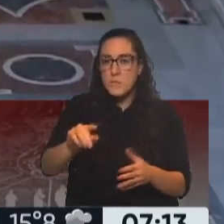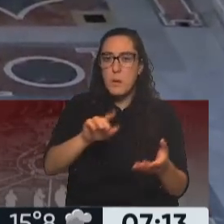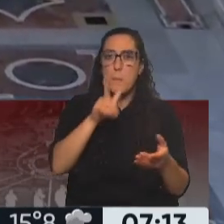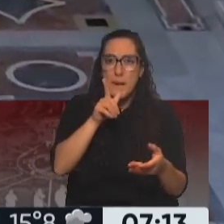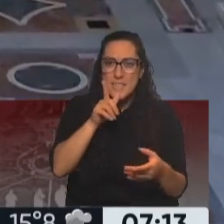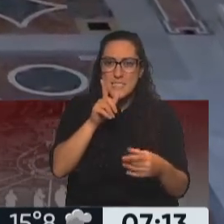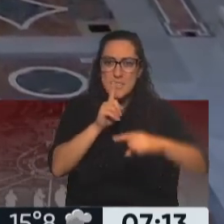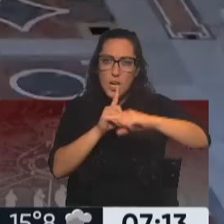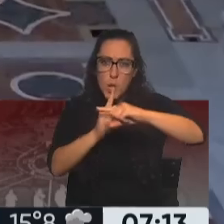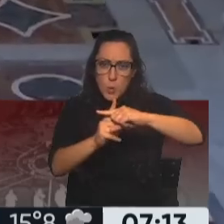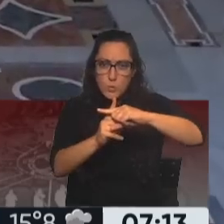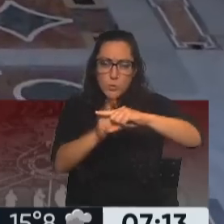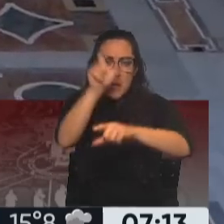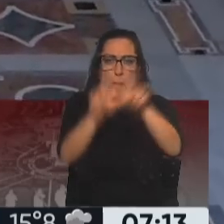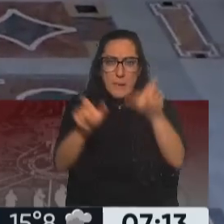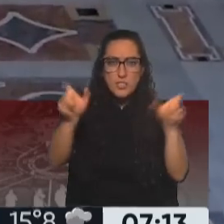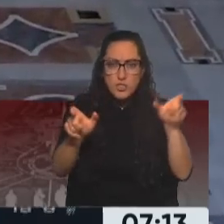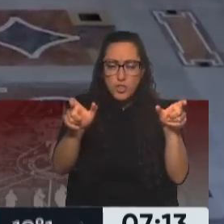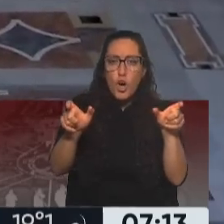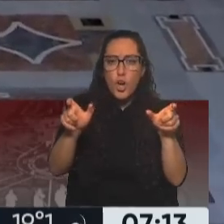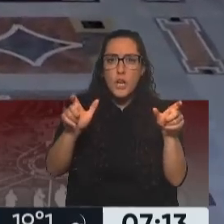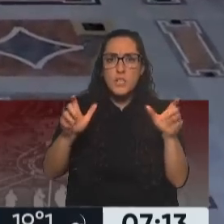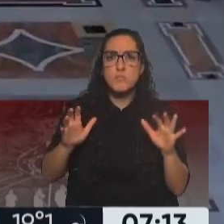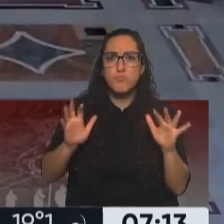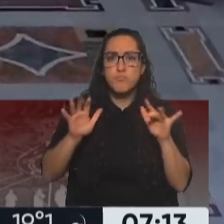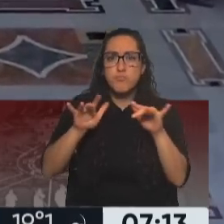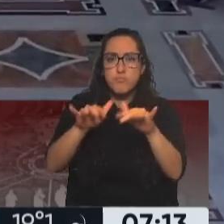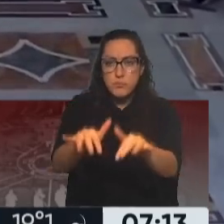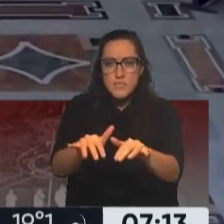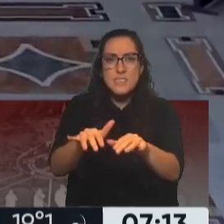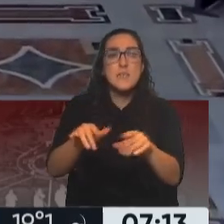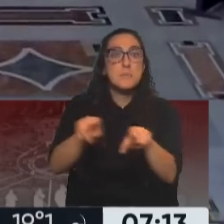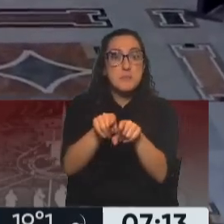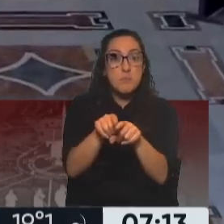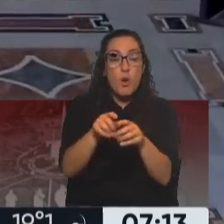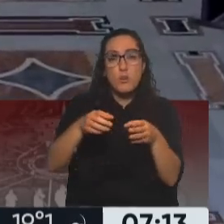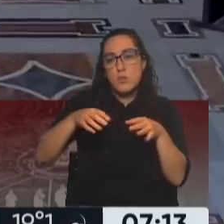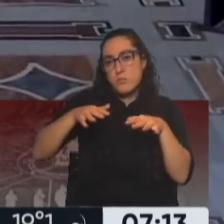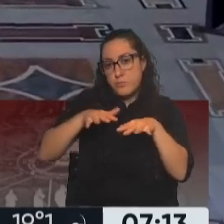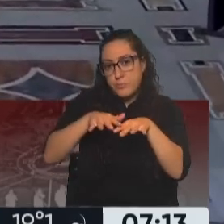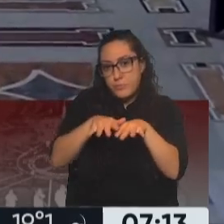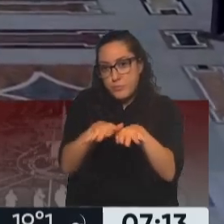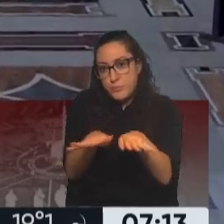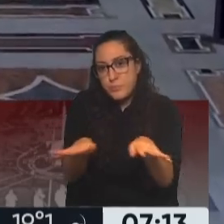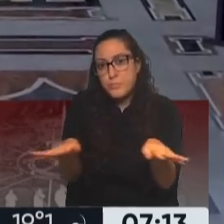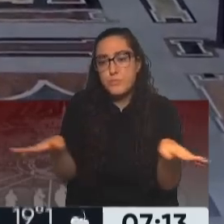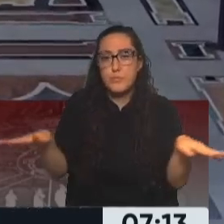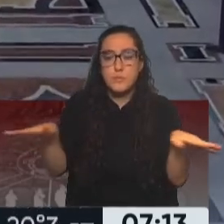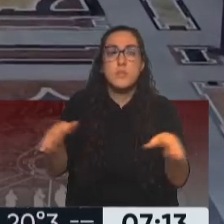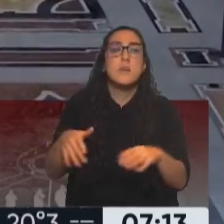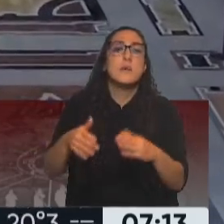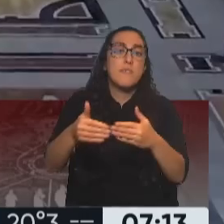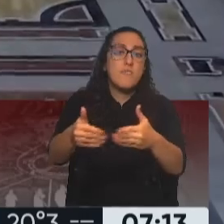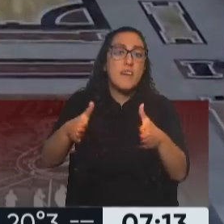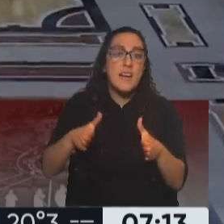cruz, con la cantidad de gente que avanzaba sobre ese camino del centro, se desplegaba hacia los laterales y el féretro